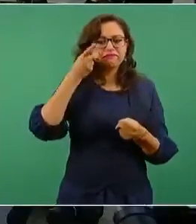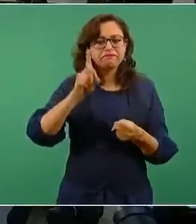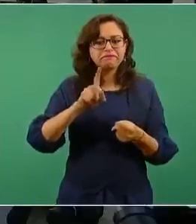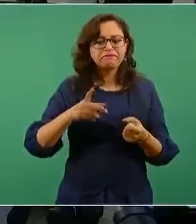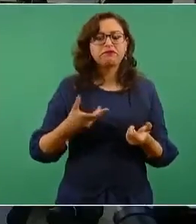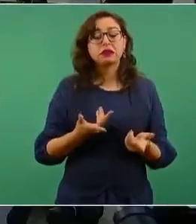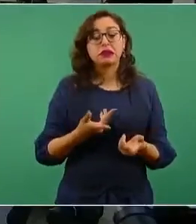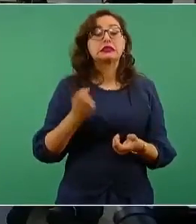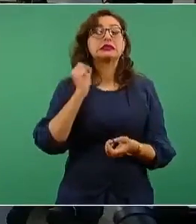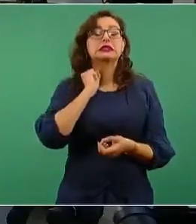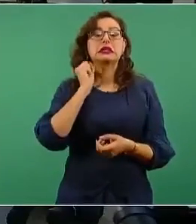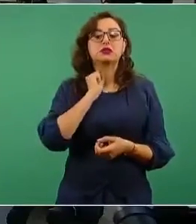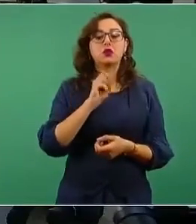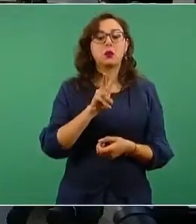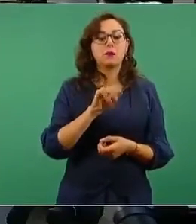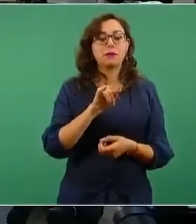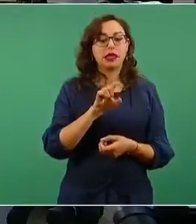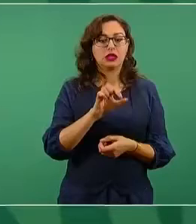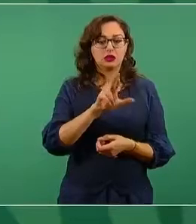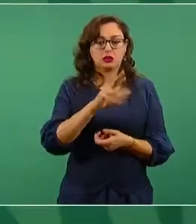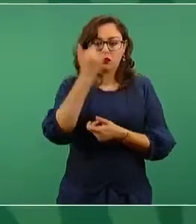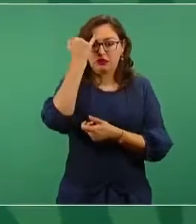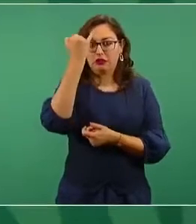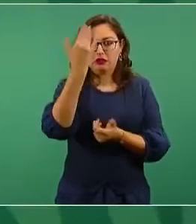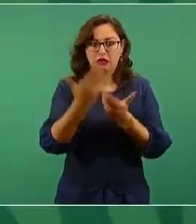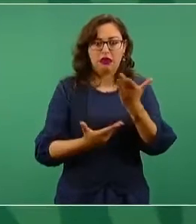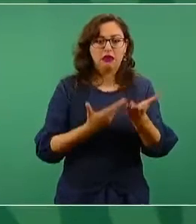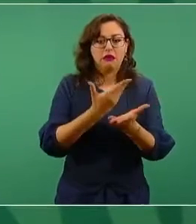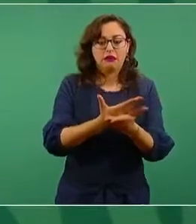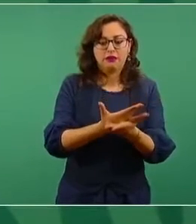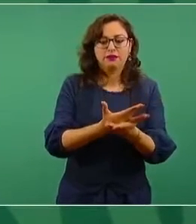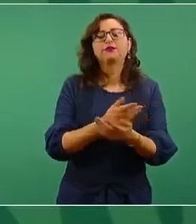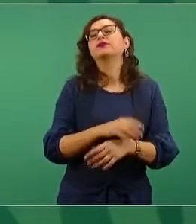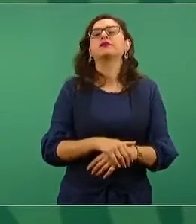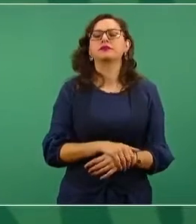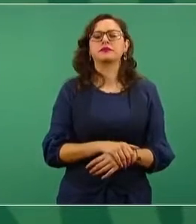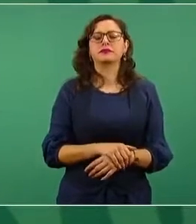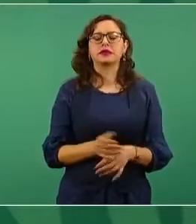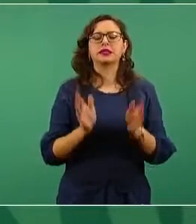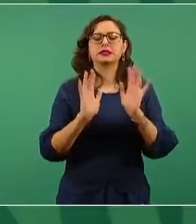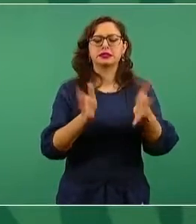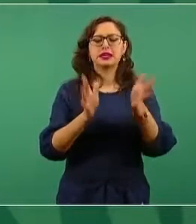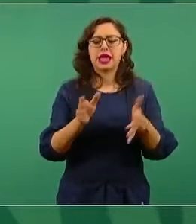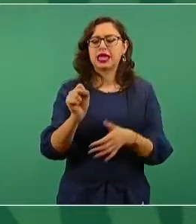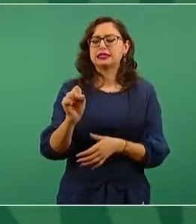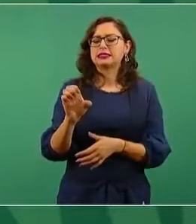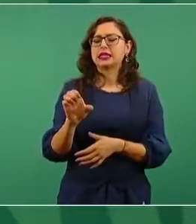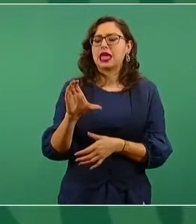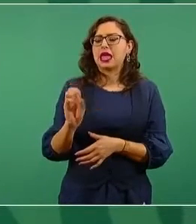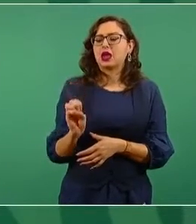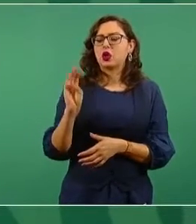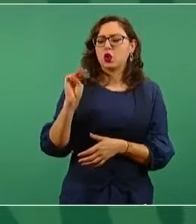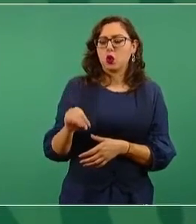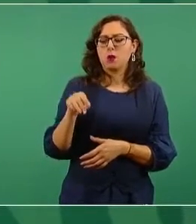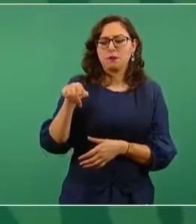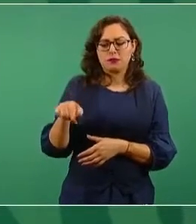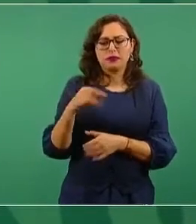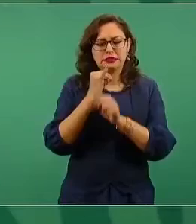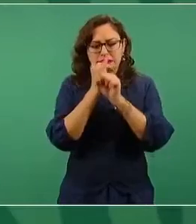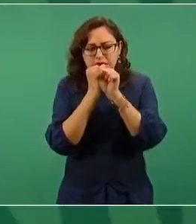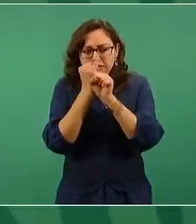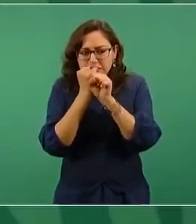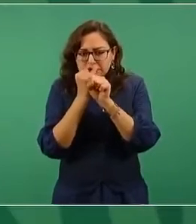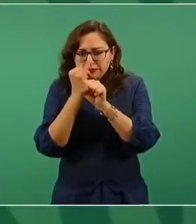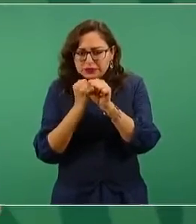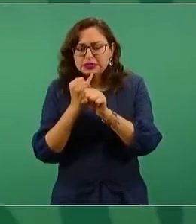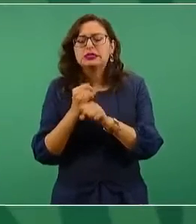está analizando también la Secretaría de Economía, están trabajando sobre esto. Sí estoy